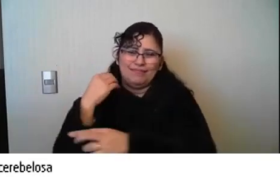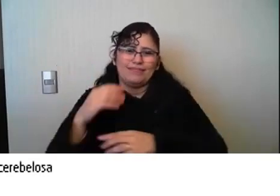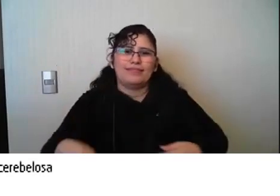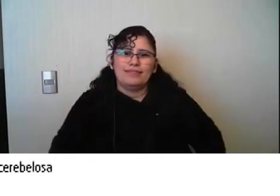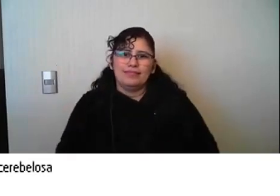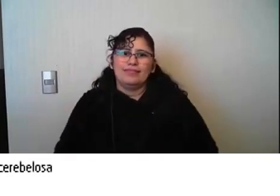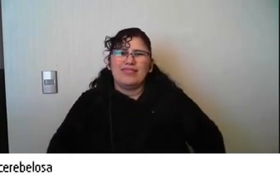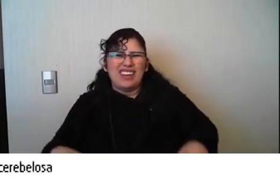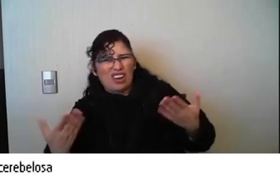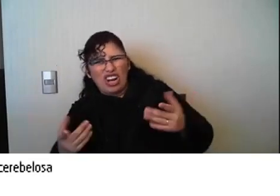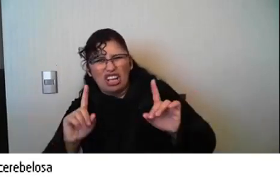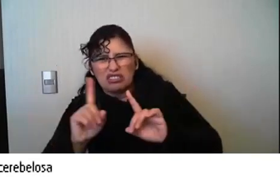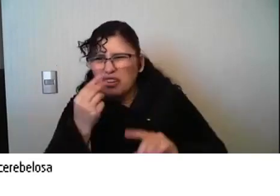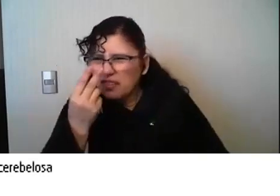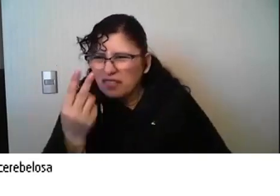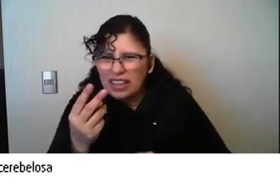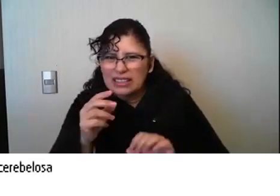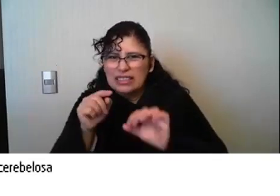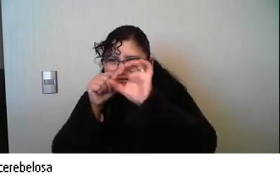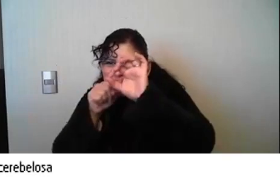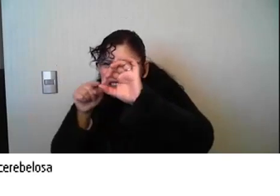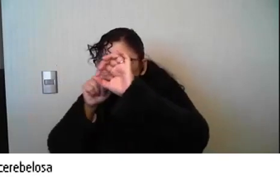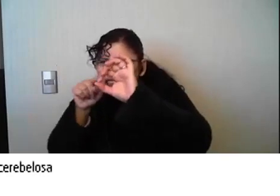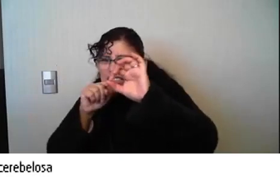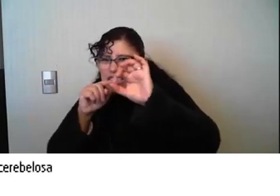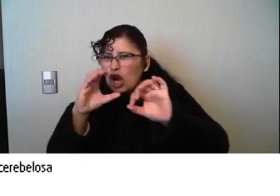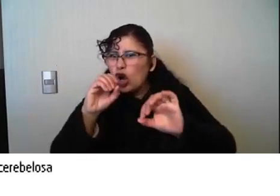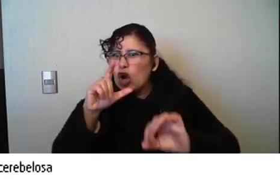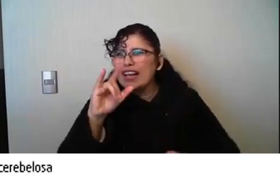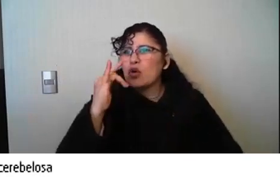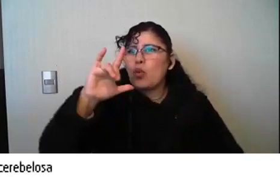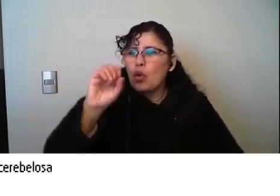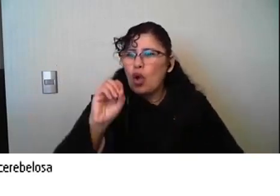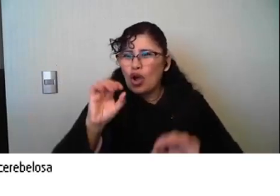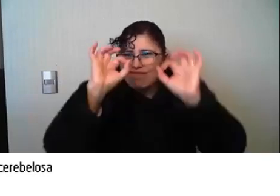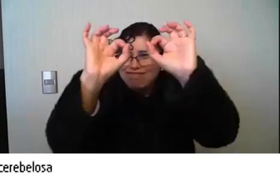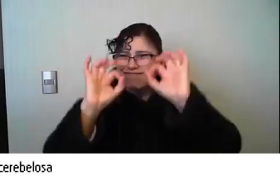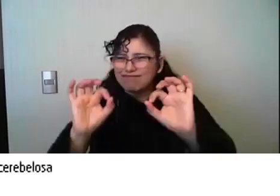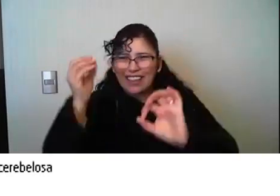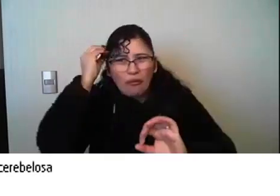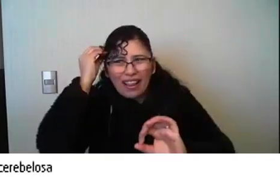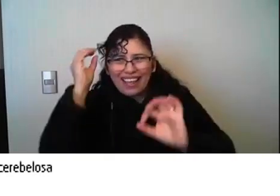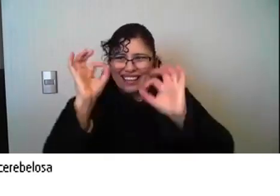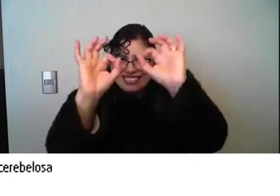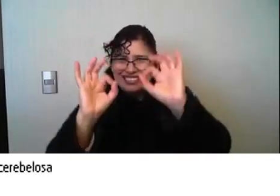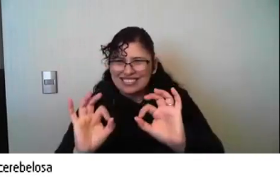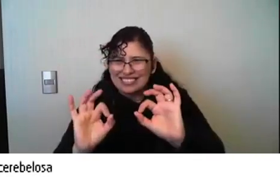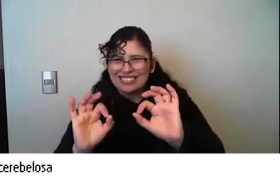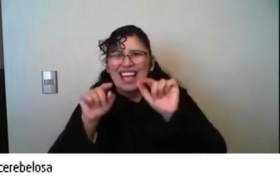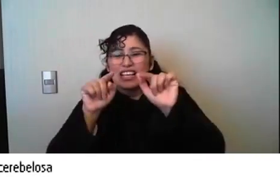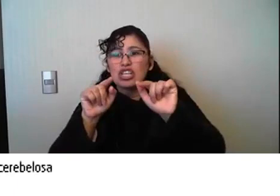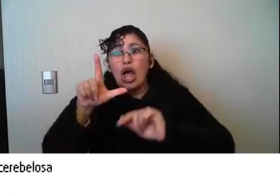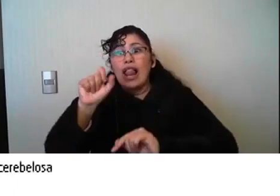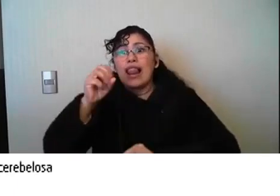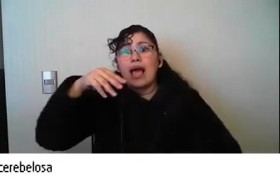No aparecen los círculos del colículo, pero ustedes los podrían dibujar, los colículos superiores e inferiores, por tanto, esto sería la lámina cuadrigémina. Sí